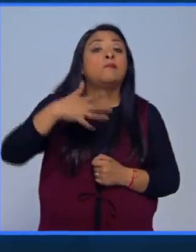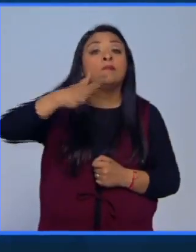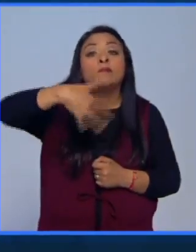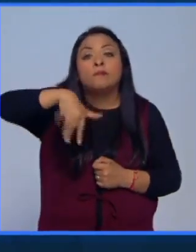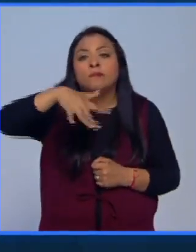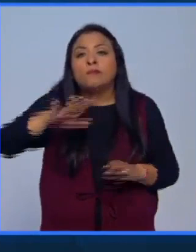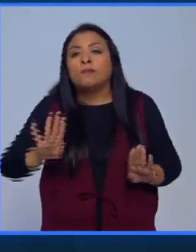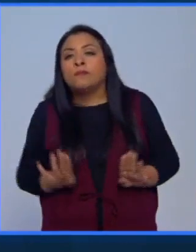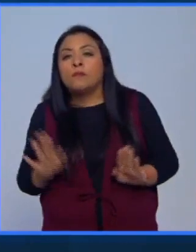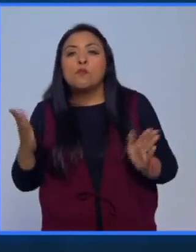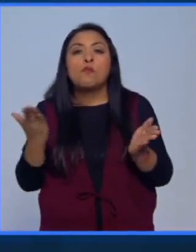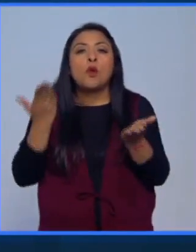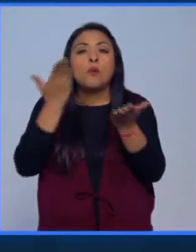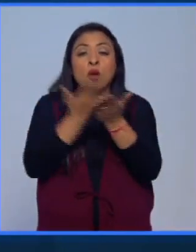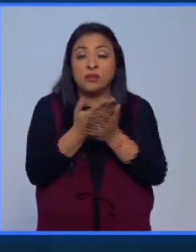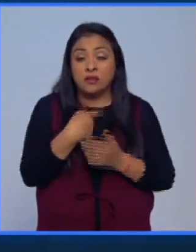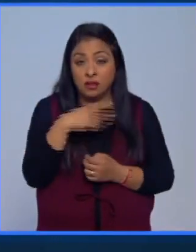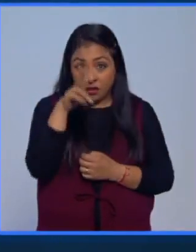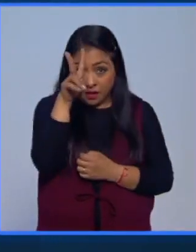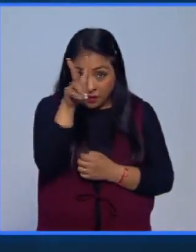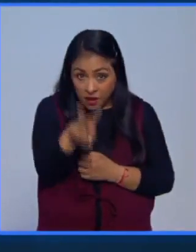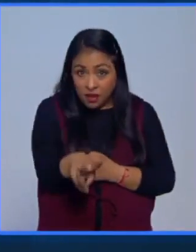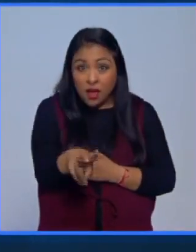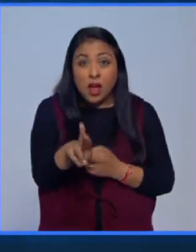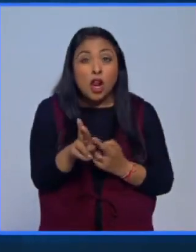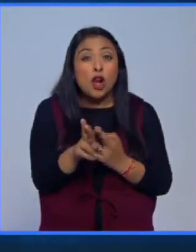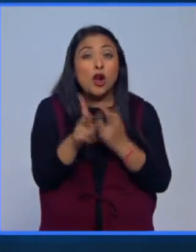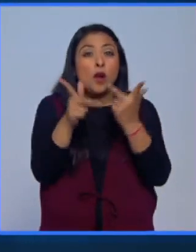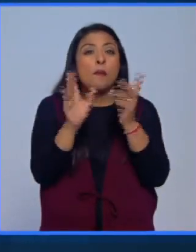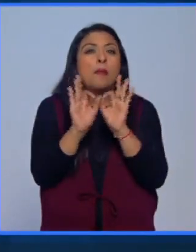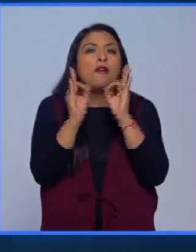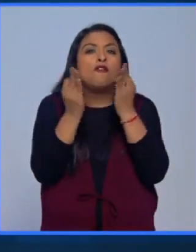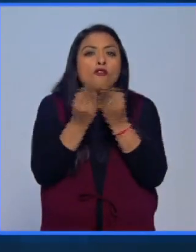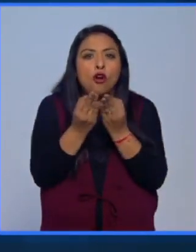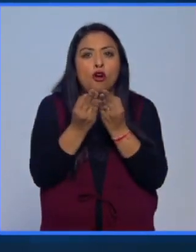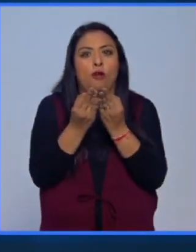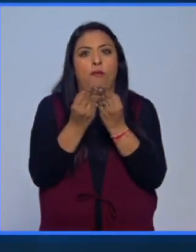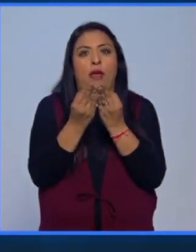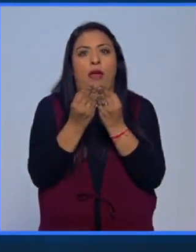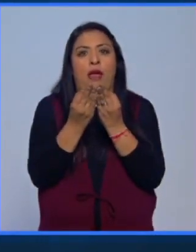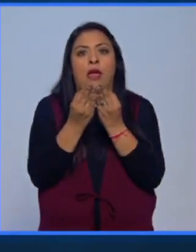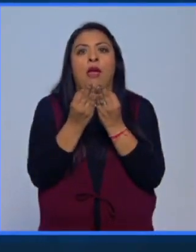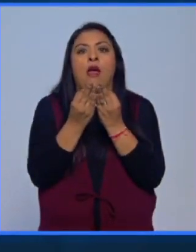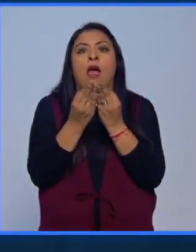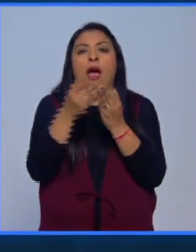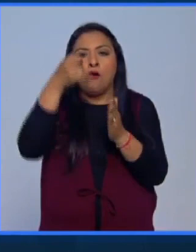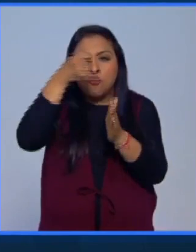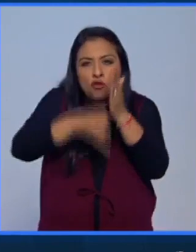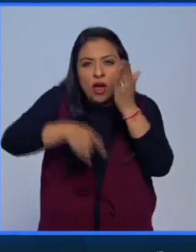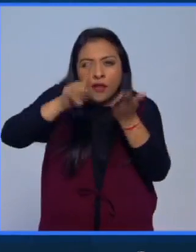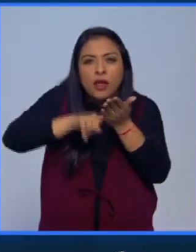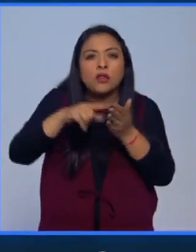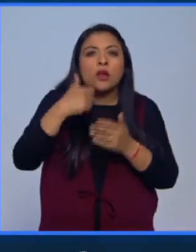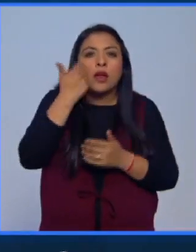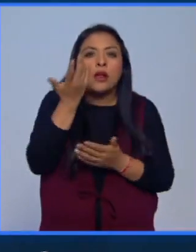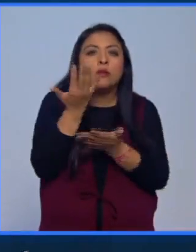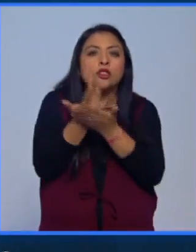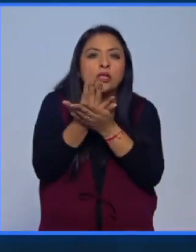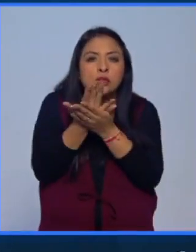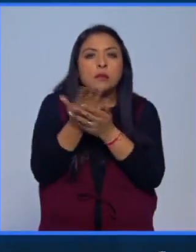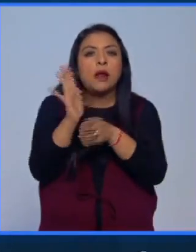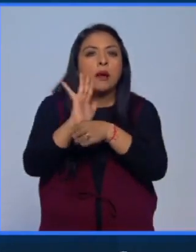un tipo de propuesta que realmente rompa en forma y en fondo en lo que se espera de una película de